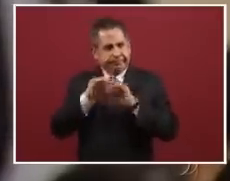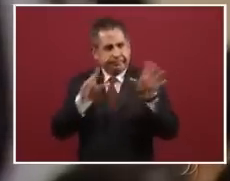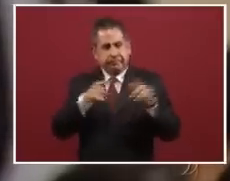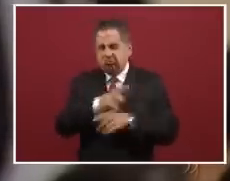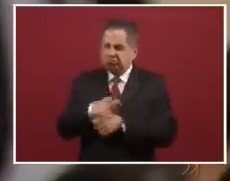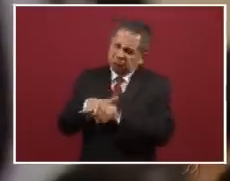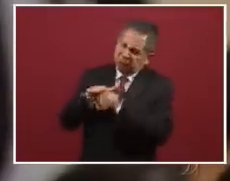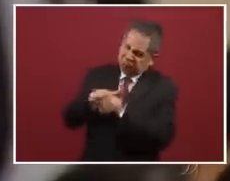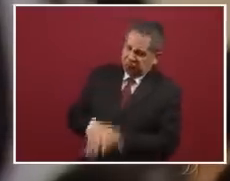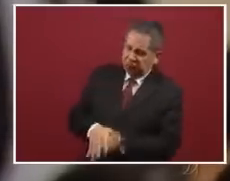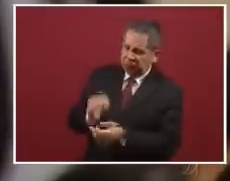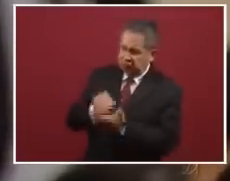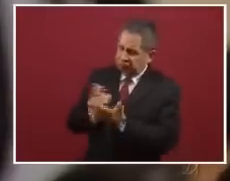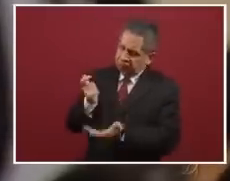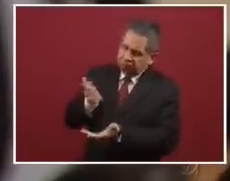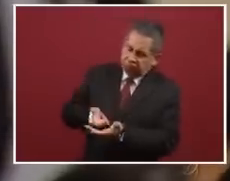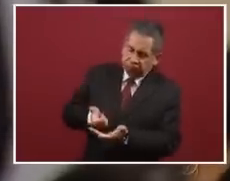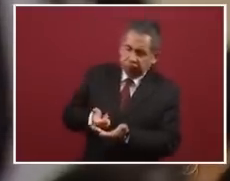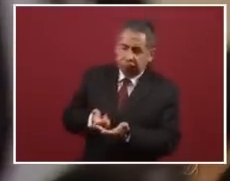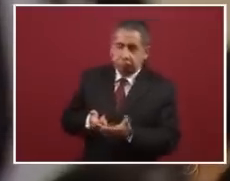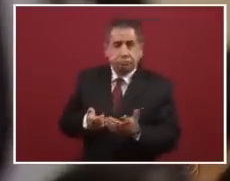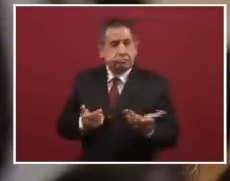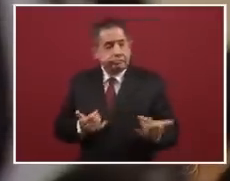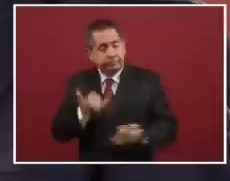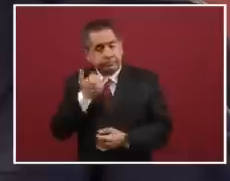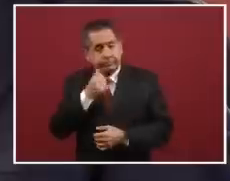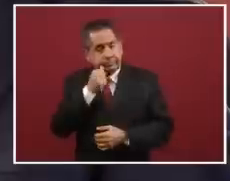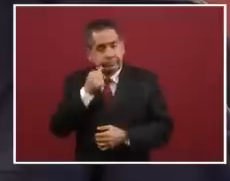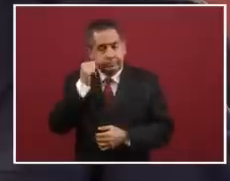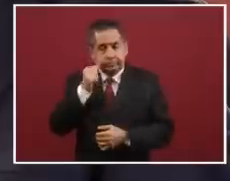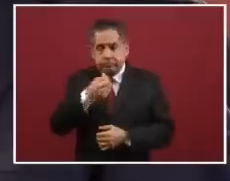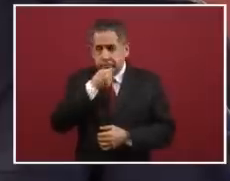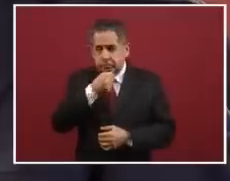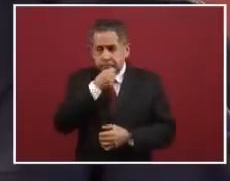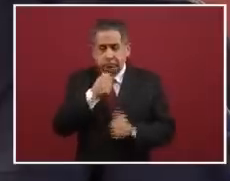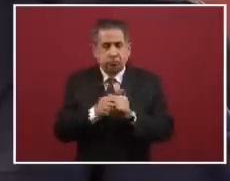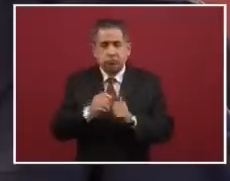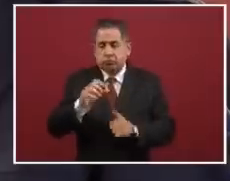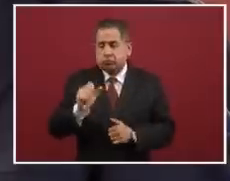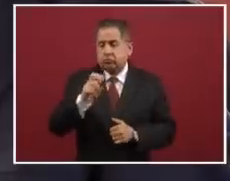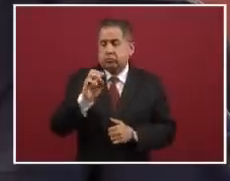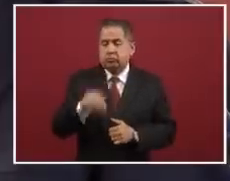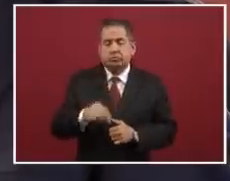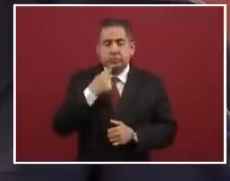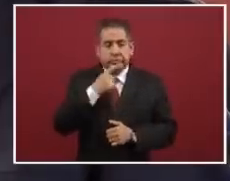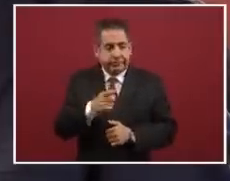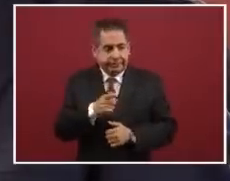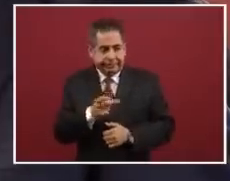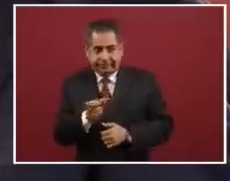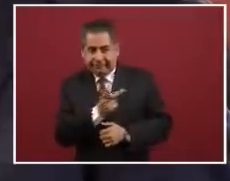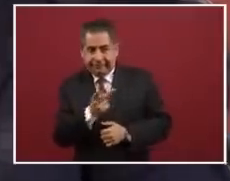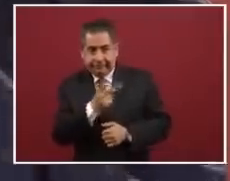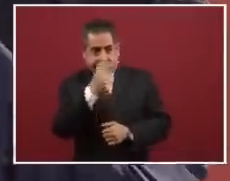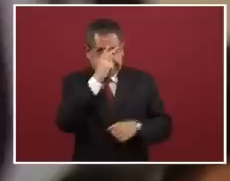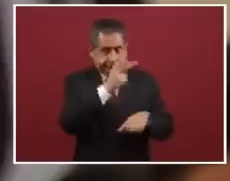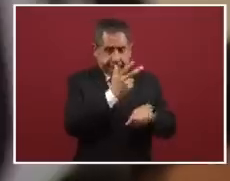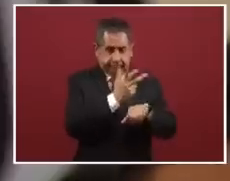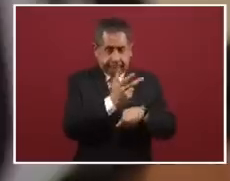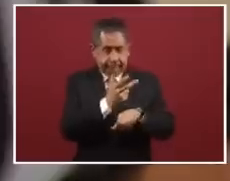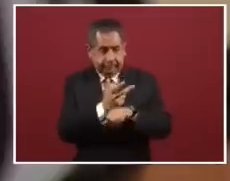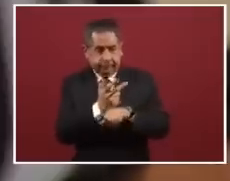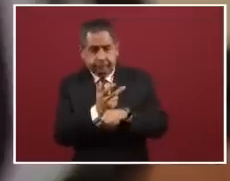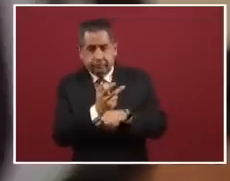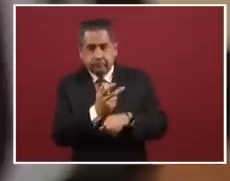solo con los aranceles. Y ya para rematar, ayer con en una entrevista con Carmen Aristegui, dice que este acuerdo de México con el gobierno de